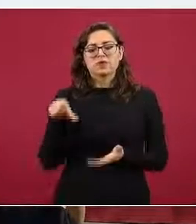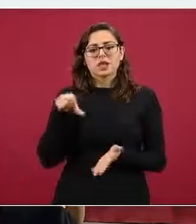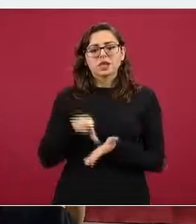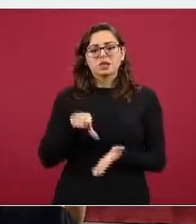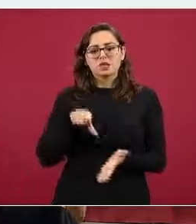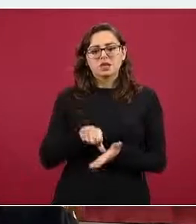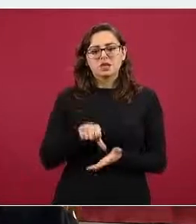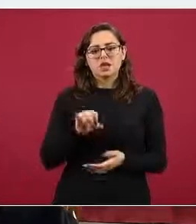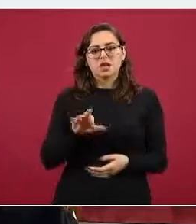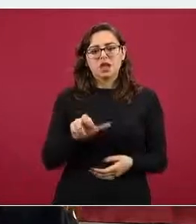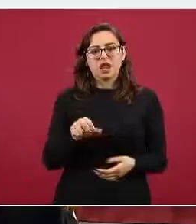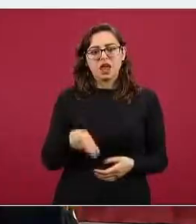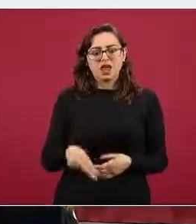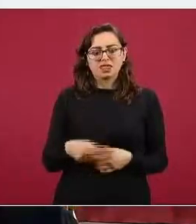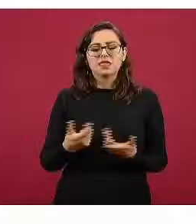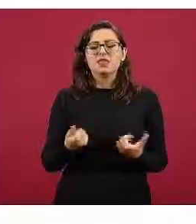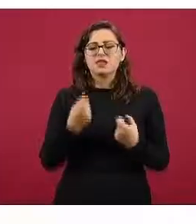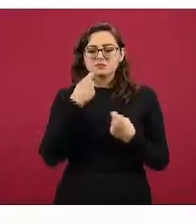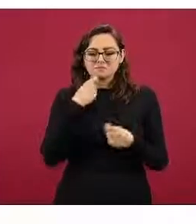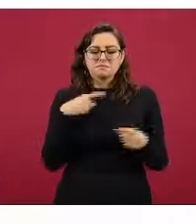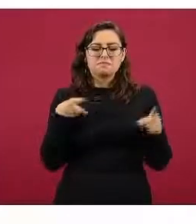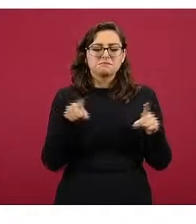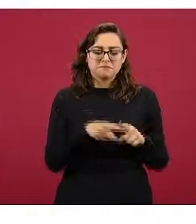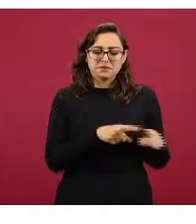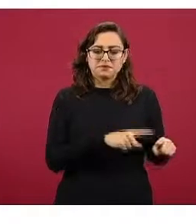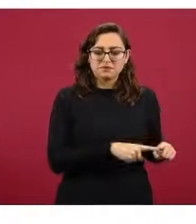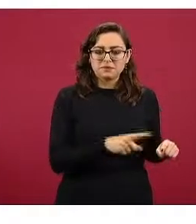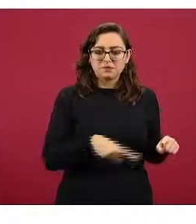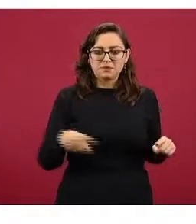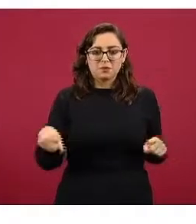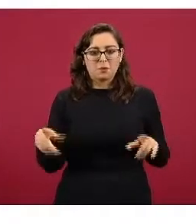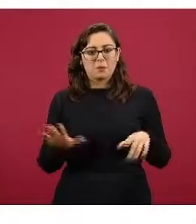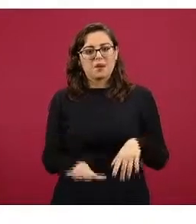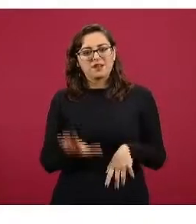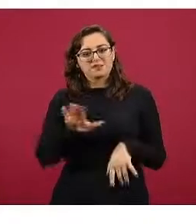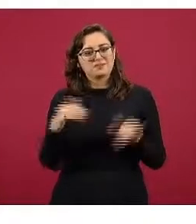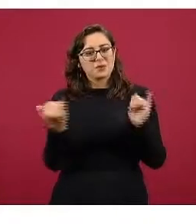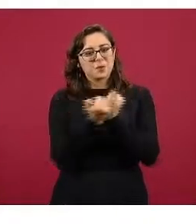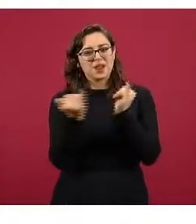Es un patrón muy interesante, es muy parecido al del estado de Chihuahua.